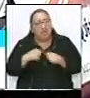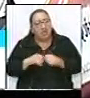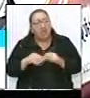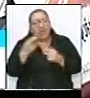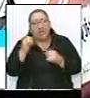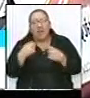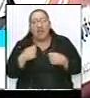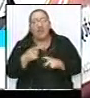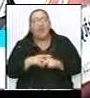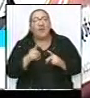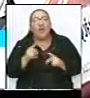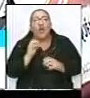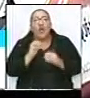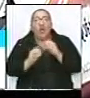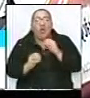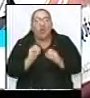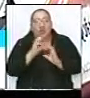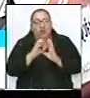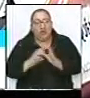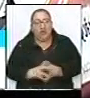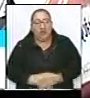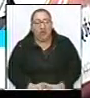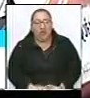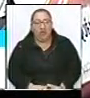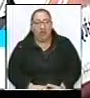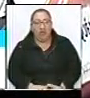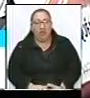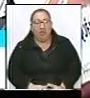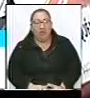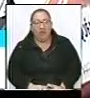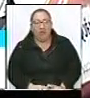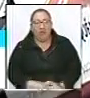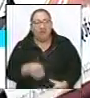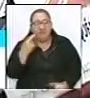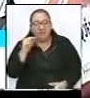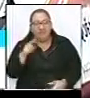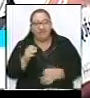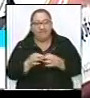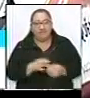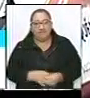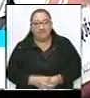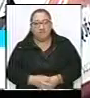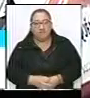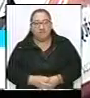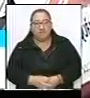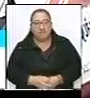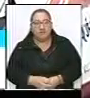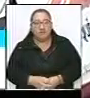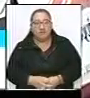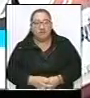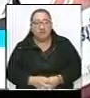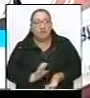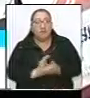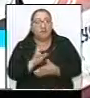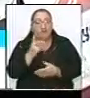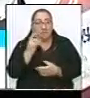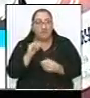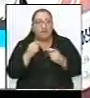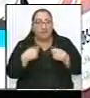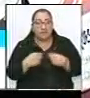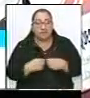iniciativa de gasto, pero es una corrección constitucional. Por eso que ese argumento de decir hay que evitar que las iniciativas de gasto, de